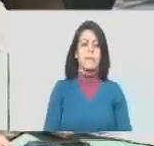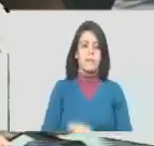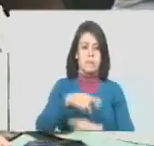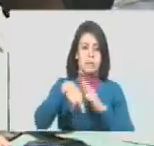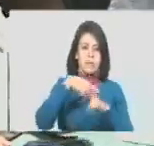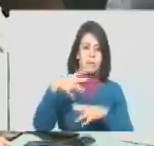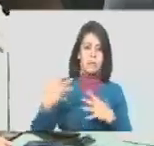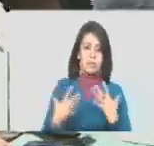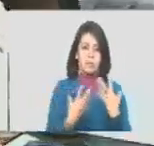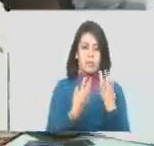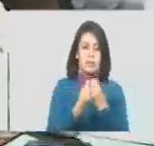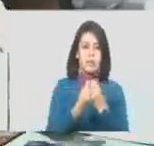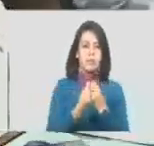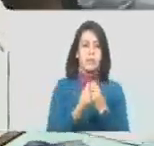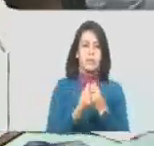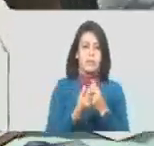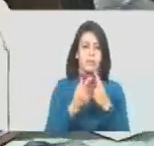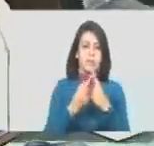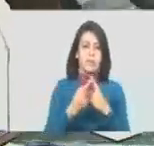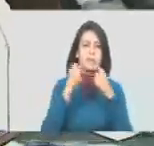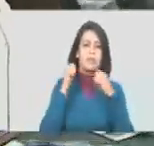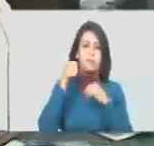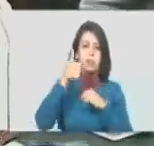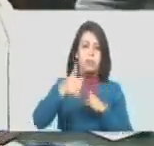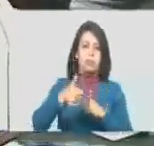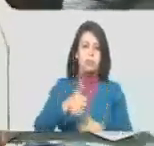lo acompañemos en este viaje hacia la eternidad.